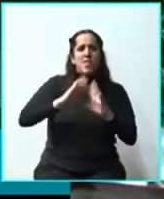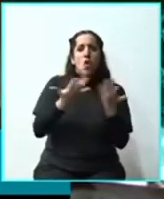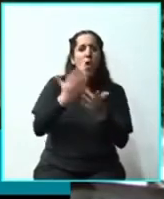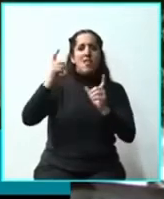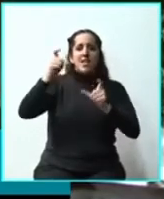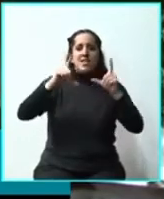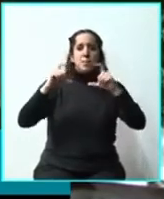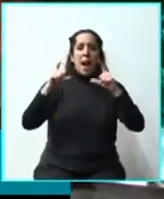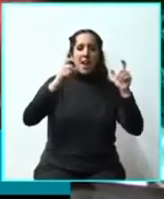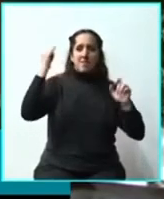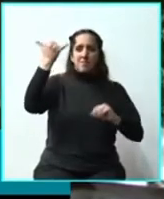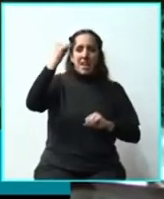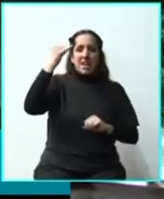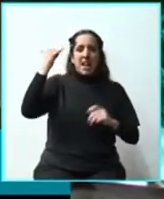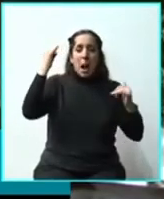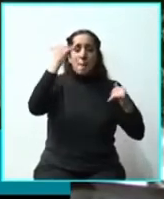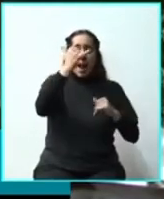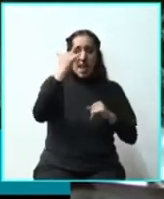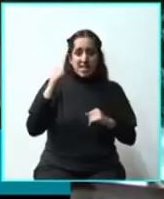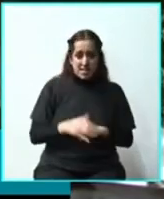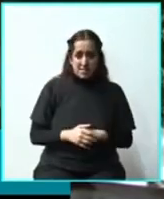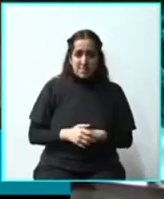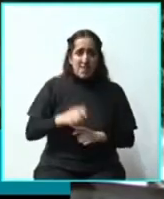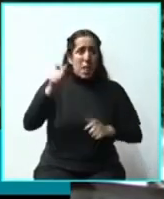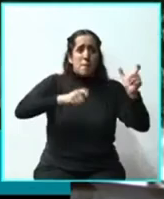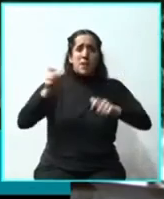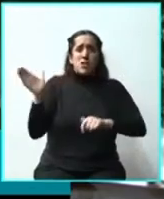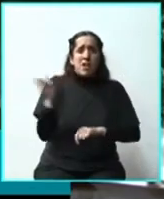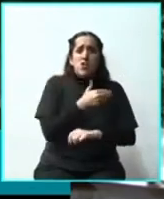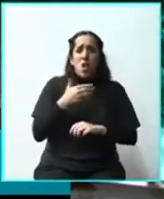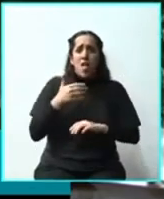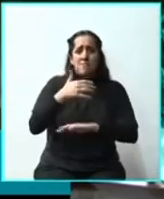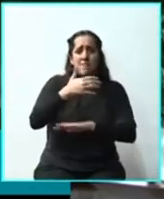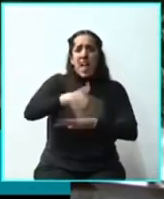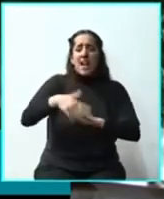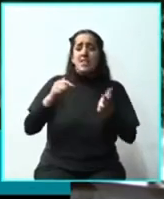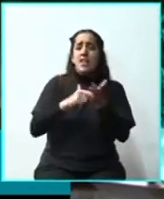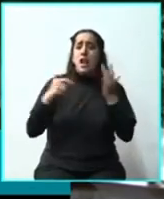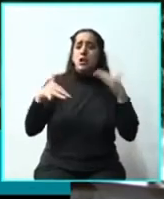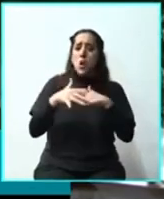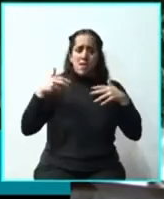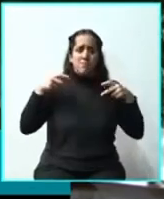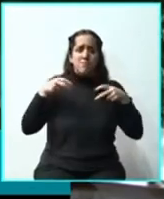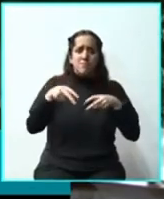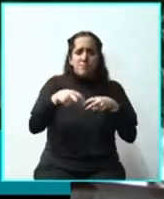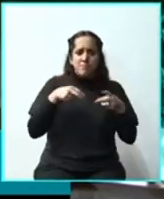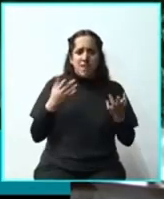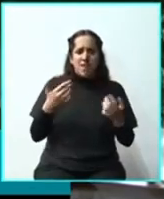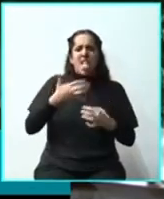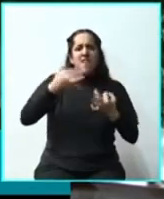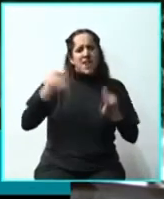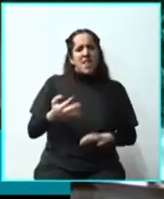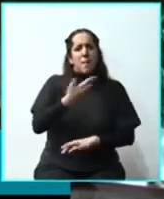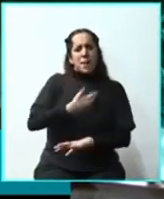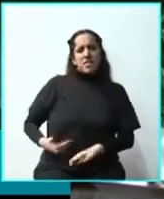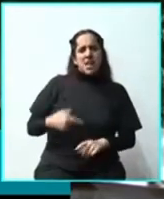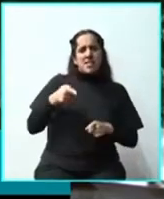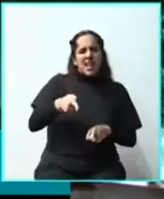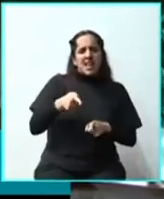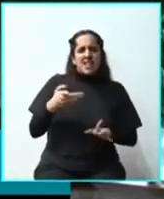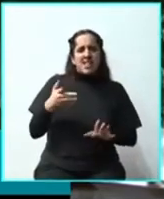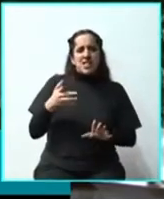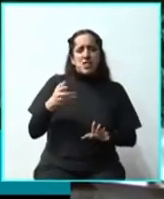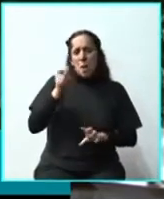imágenes de todas las personas que transitan por la ciudad de Buenos Aires. La verdad, señor presidente, nos parece